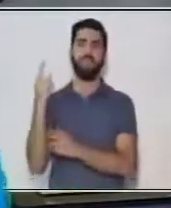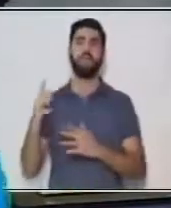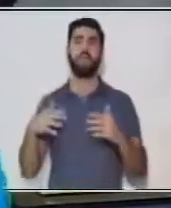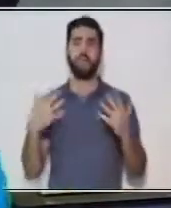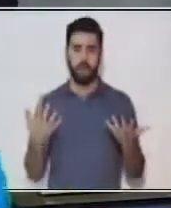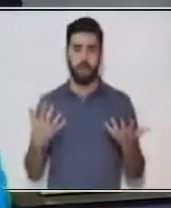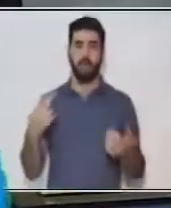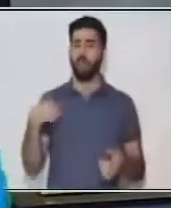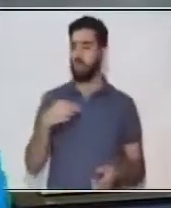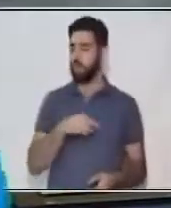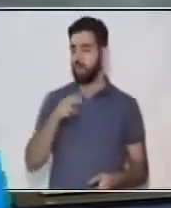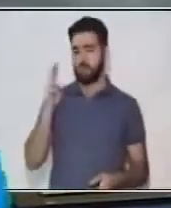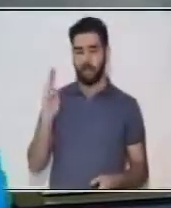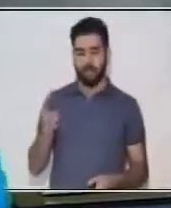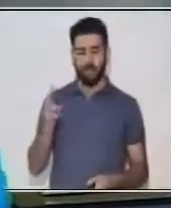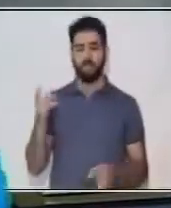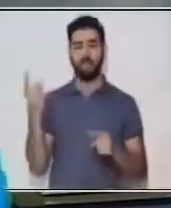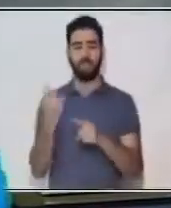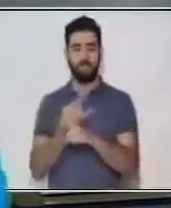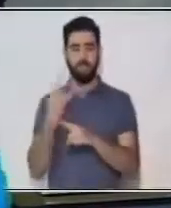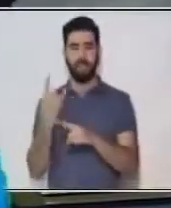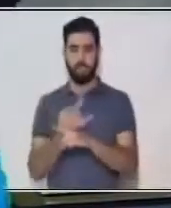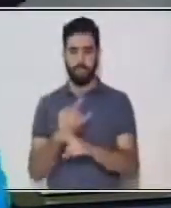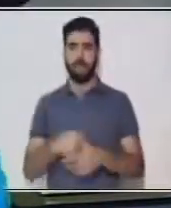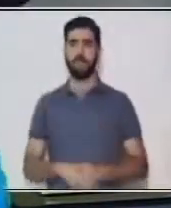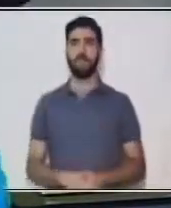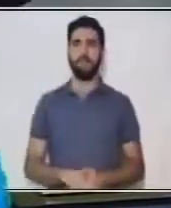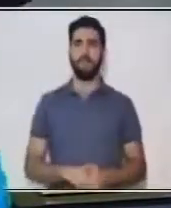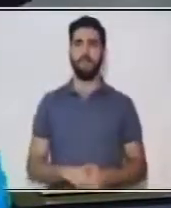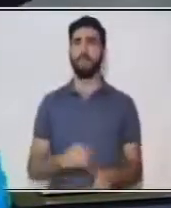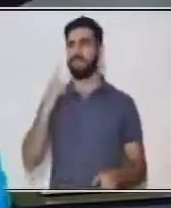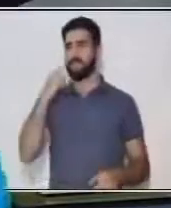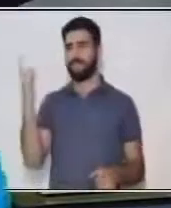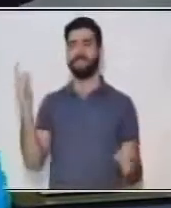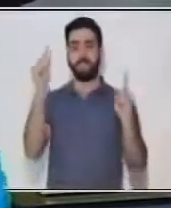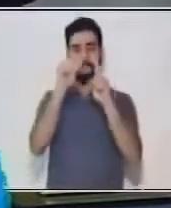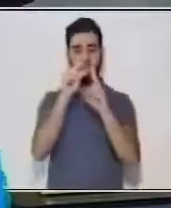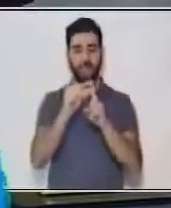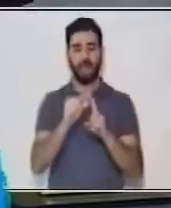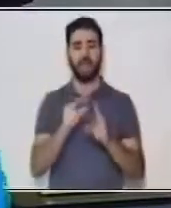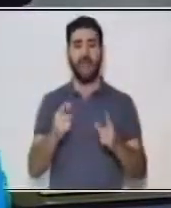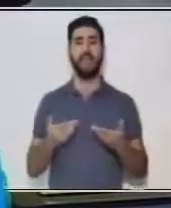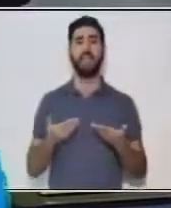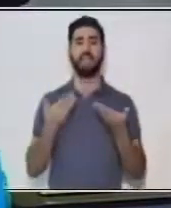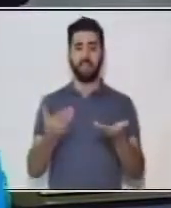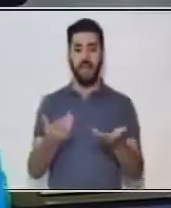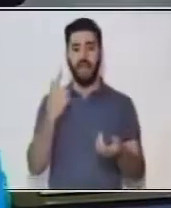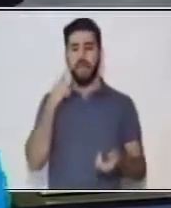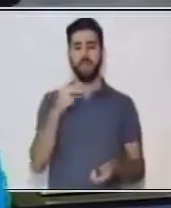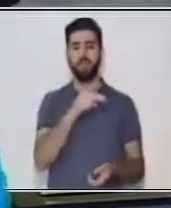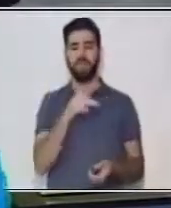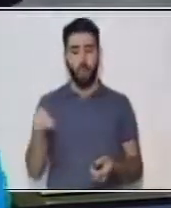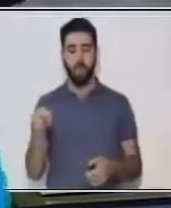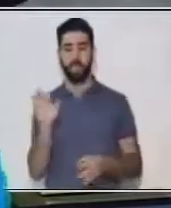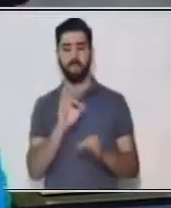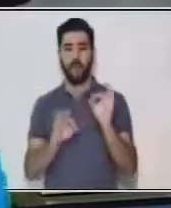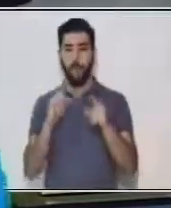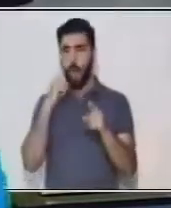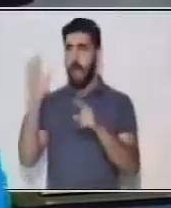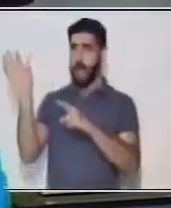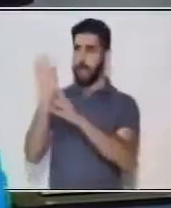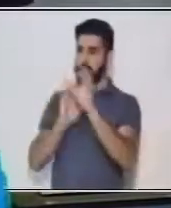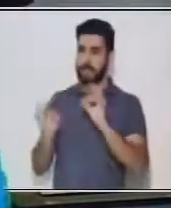vida. Sustantivo. Son las clases de palabras que dan nombre o identifican a todas las